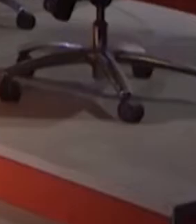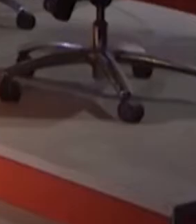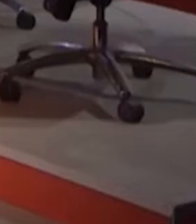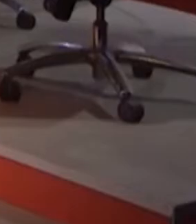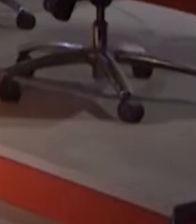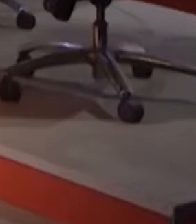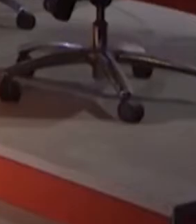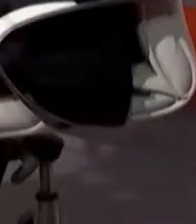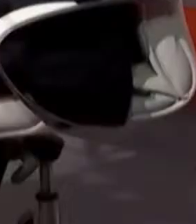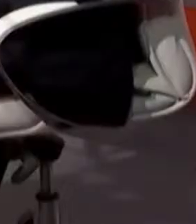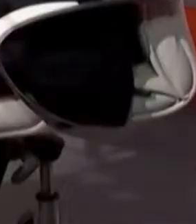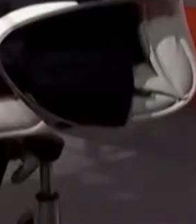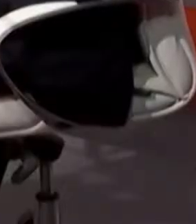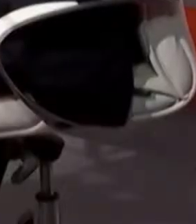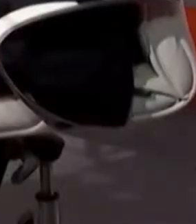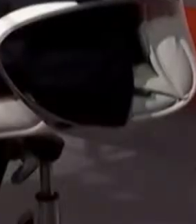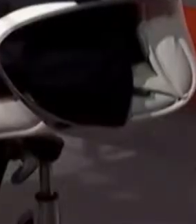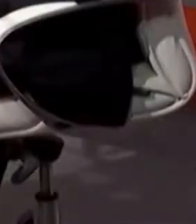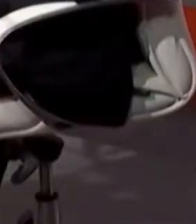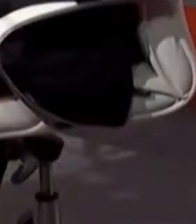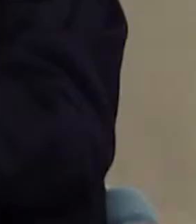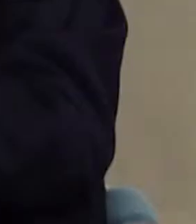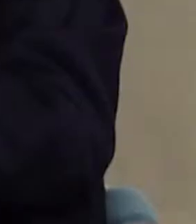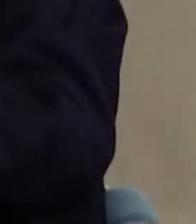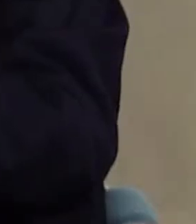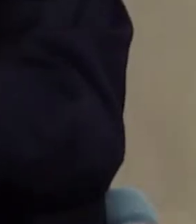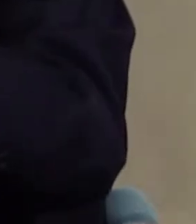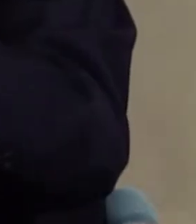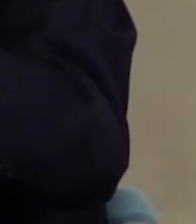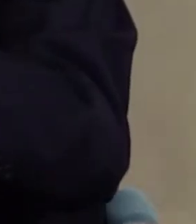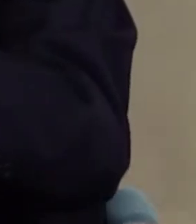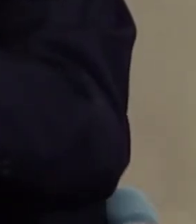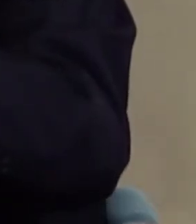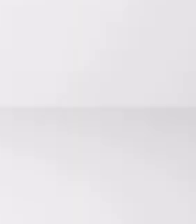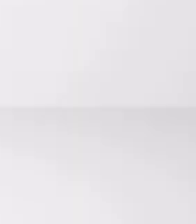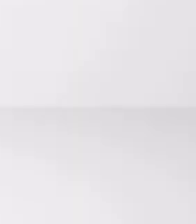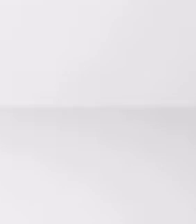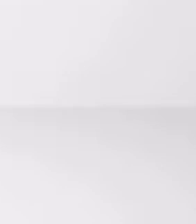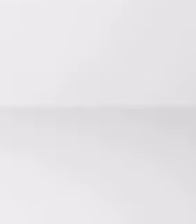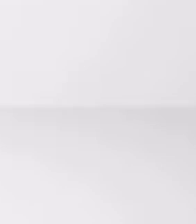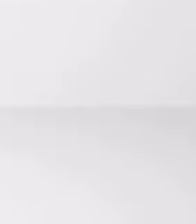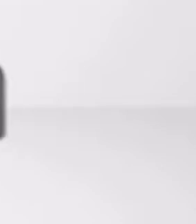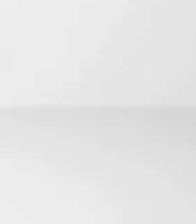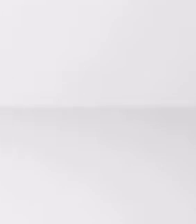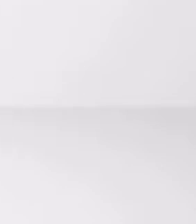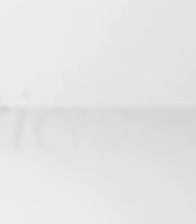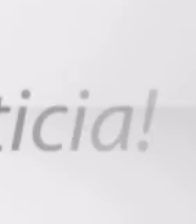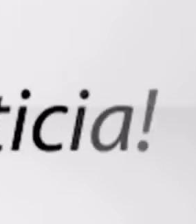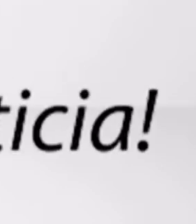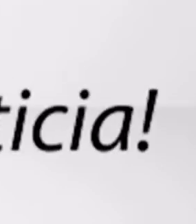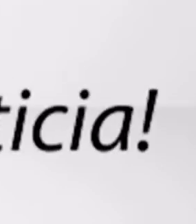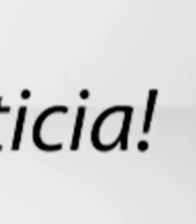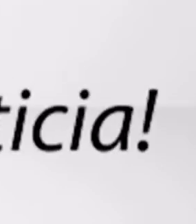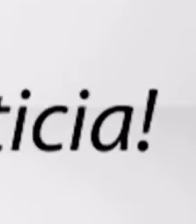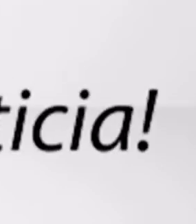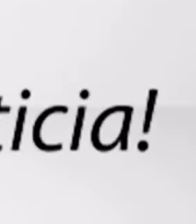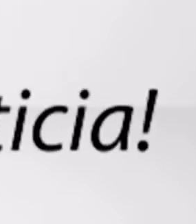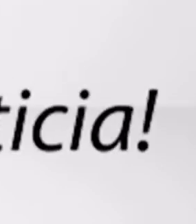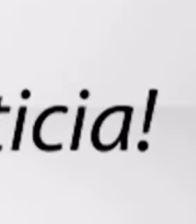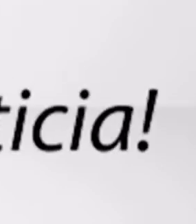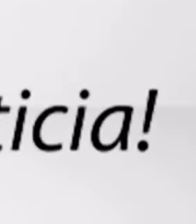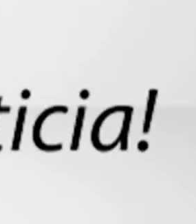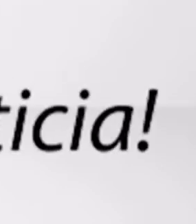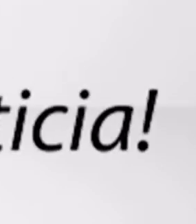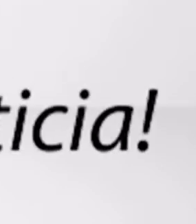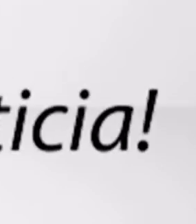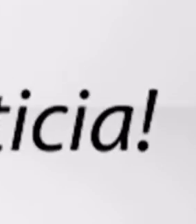años con la participación de reconocidos analistas y personalidades. Mesa Redonda, más